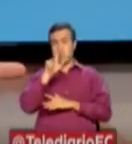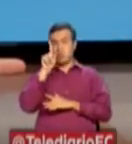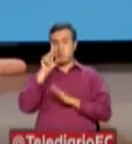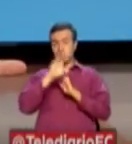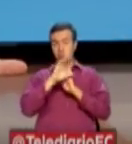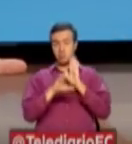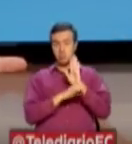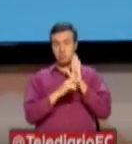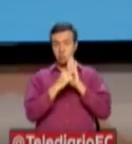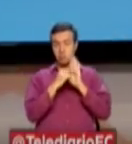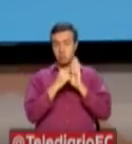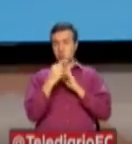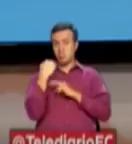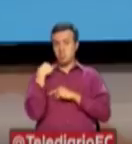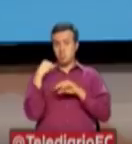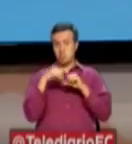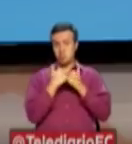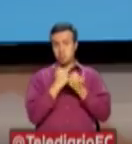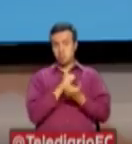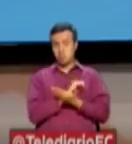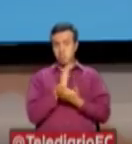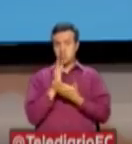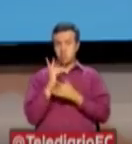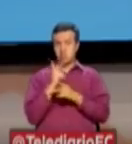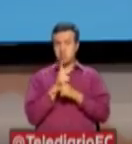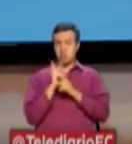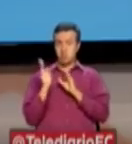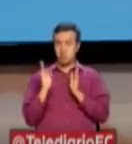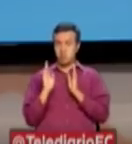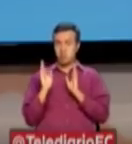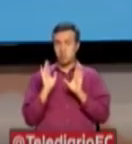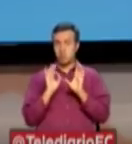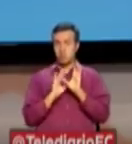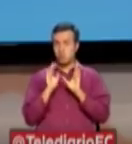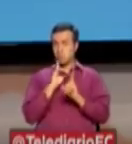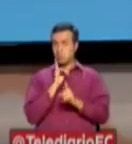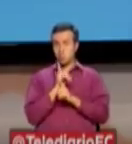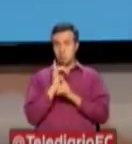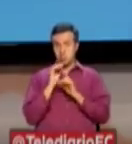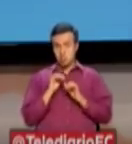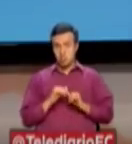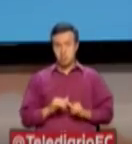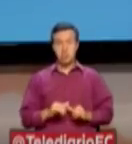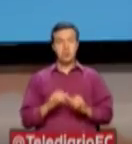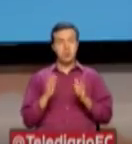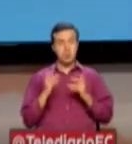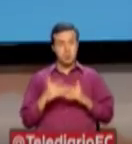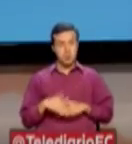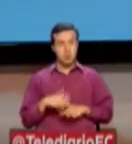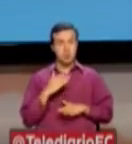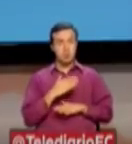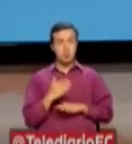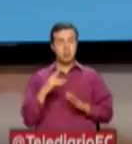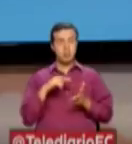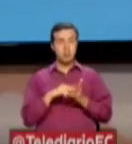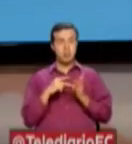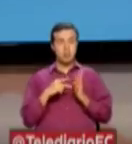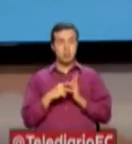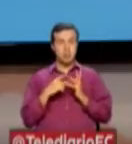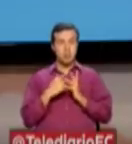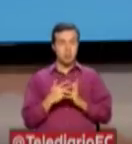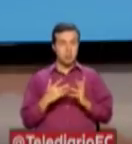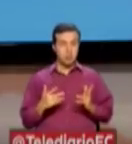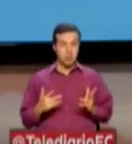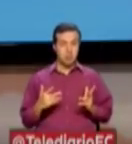de la constitución de la república de la kora entre eso el consejo transitorio por si acaso la redundancia pero no no puede eso significar que haya